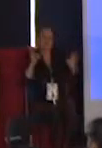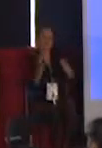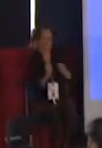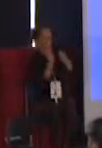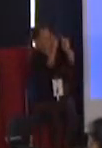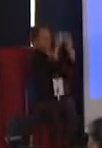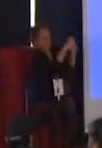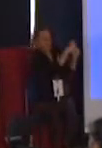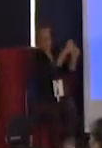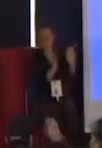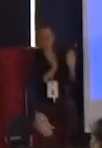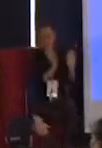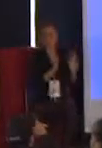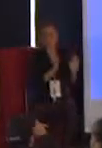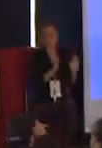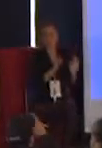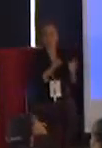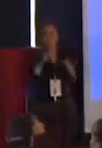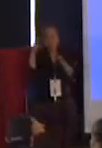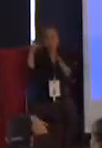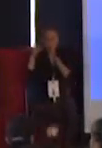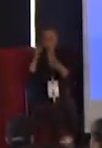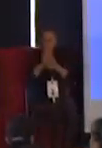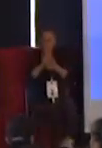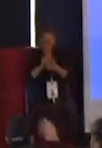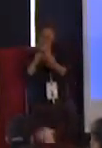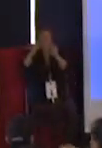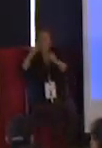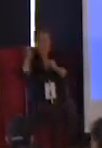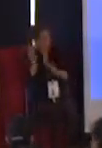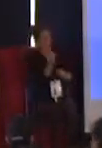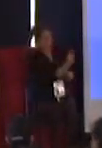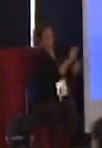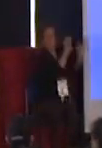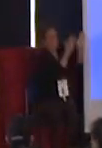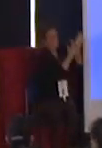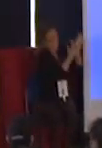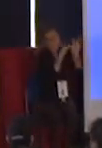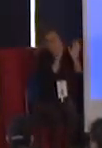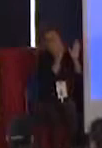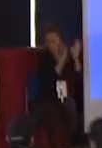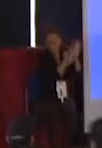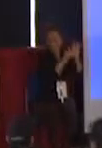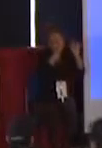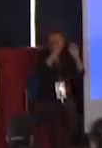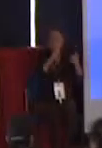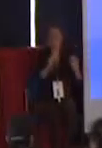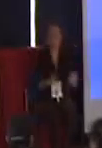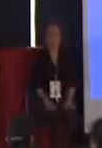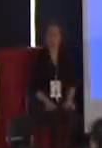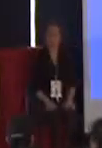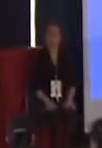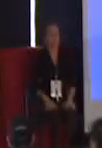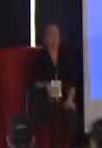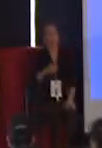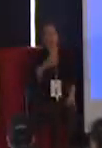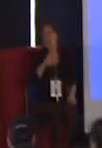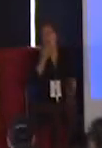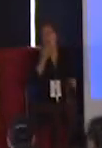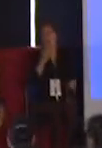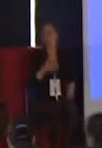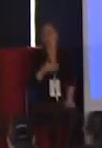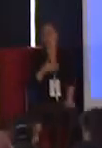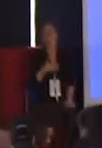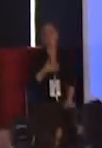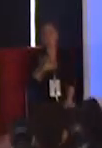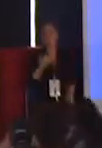le querramos decir a nuestro cuerpo, y lo vamos a pegar aquí. El que quiera pasar o la que quiera pasar, lo puede hacer. Entonces puede decir,